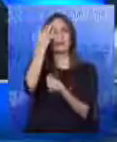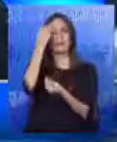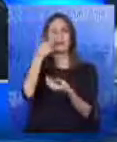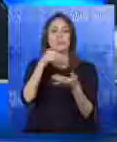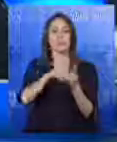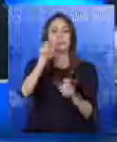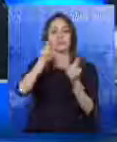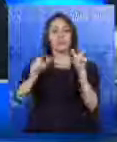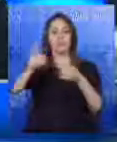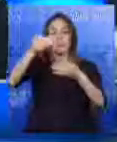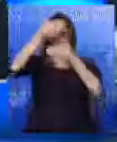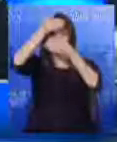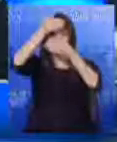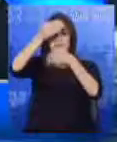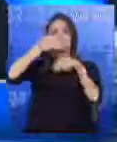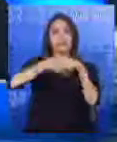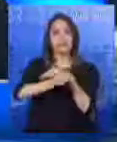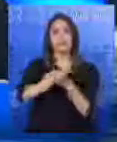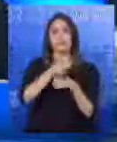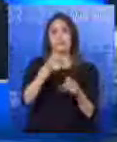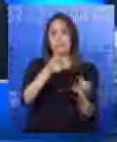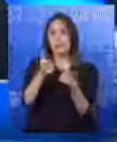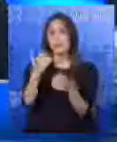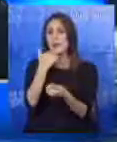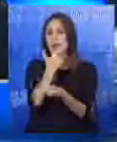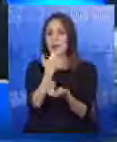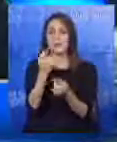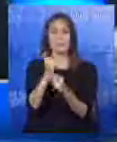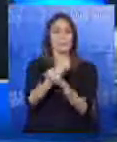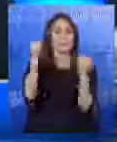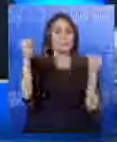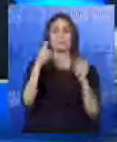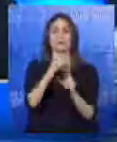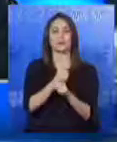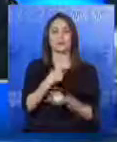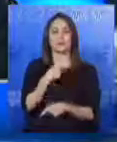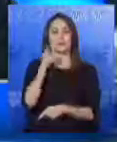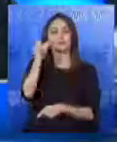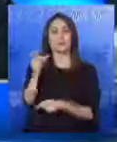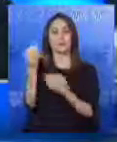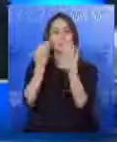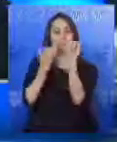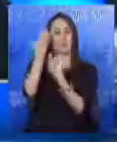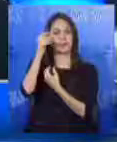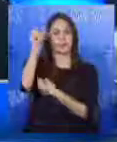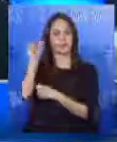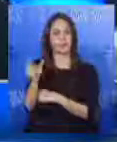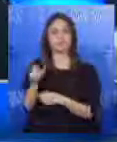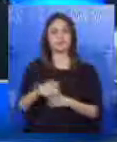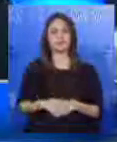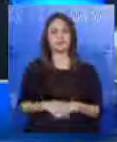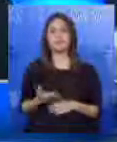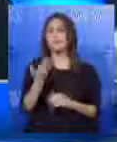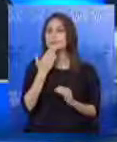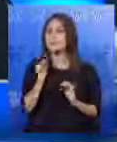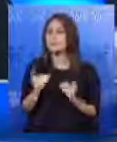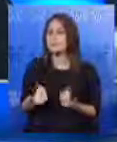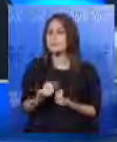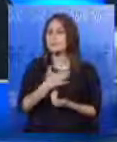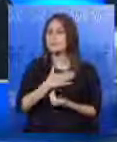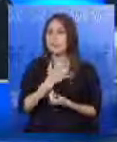o protesta que amenace la seguridad del mandatario. Vamos hasta Washington. Alcibiades, ¿cómo se vive la